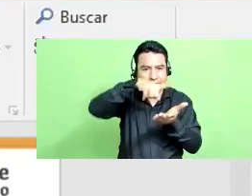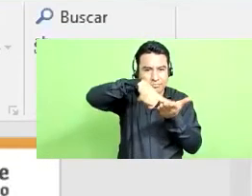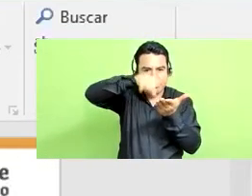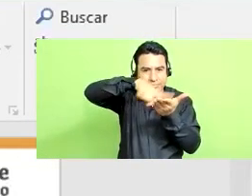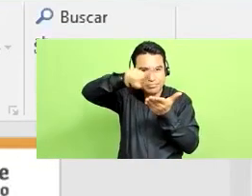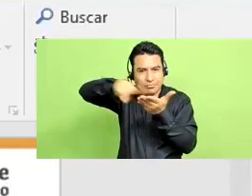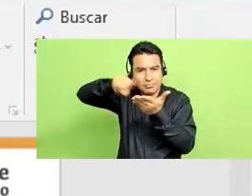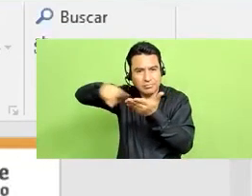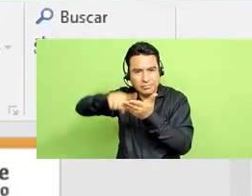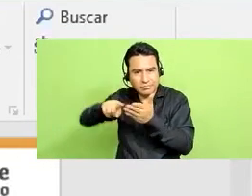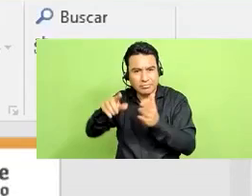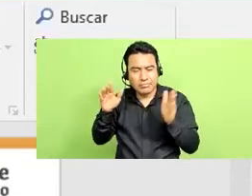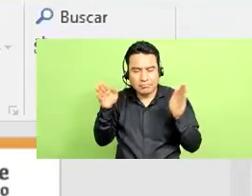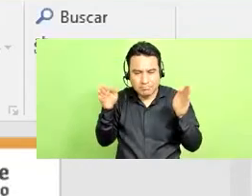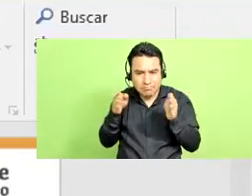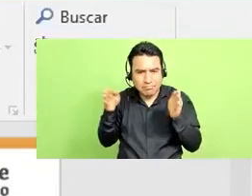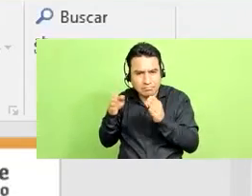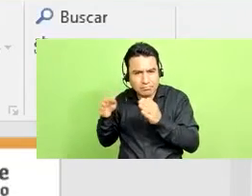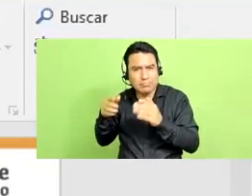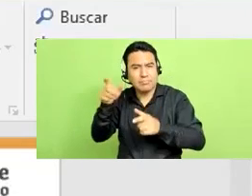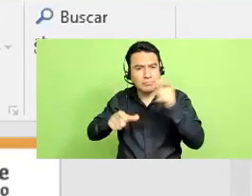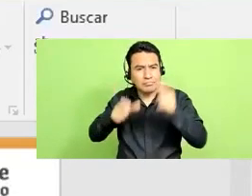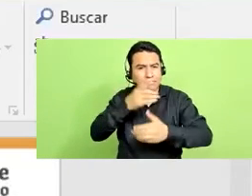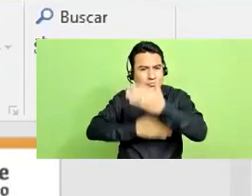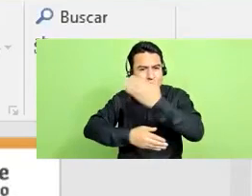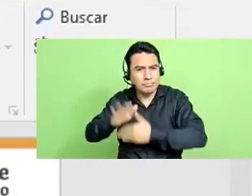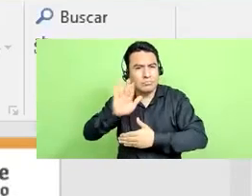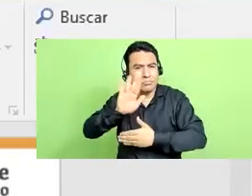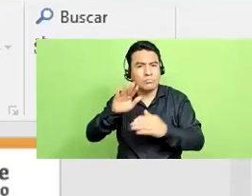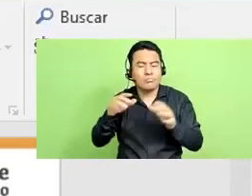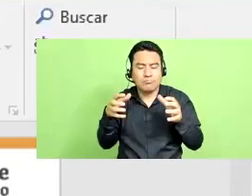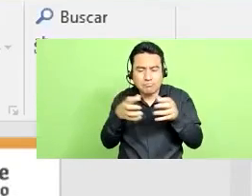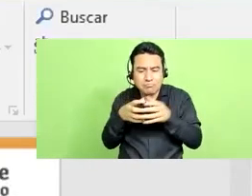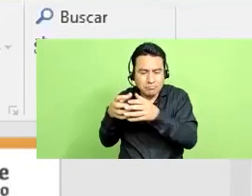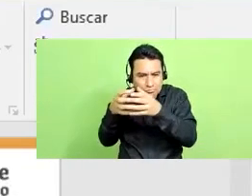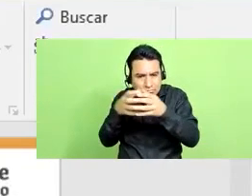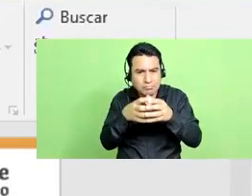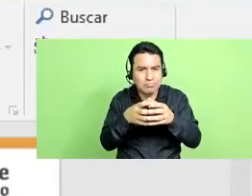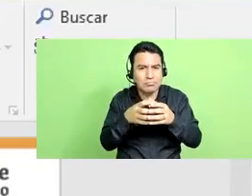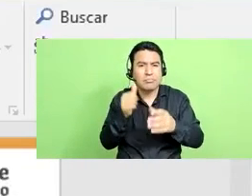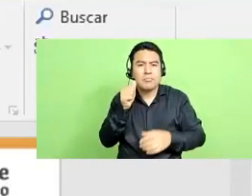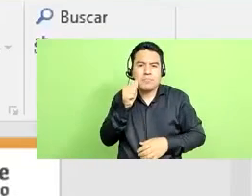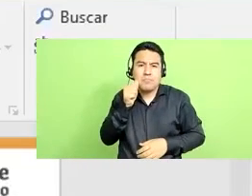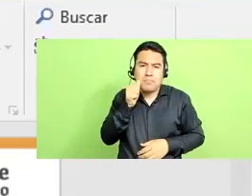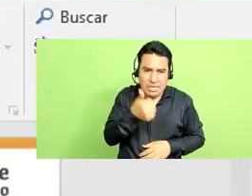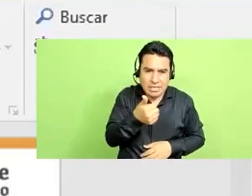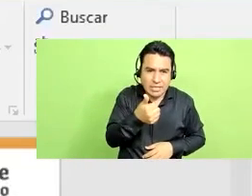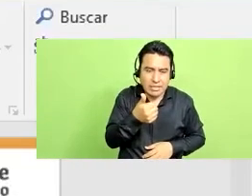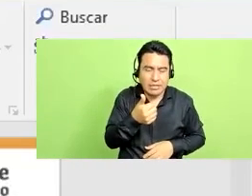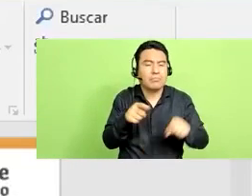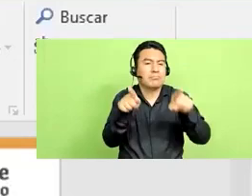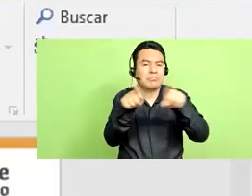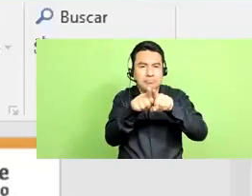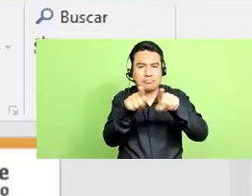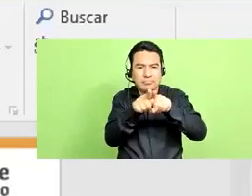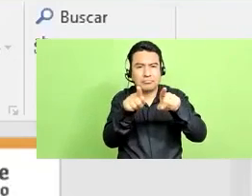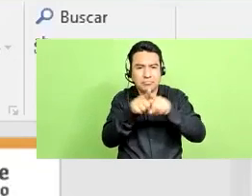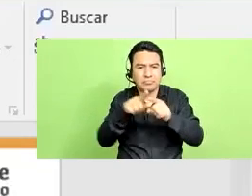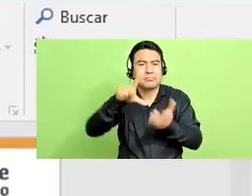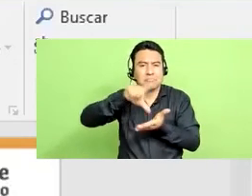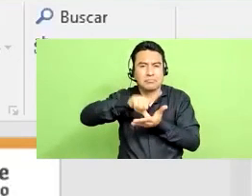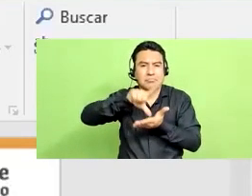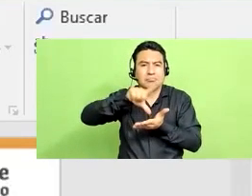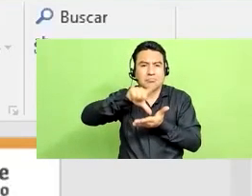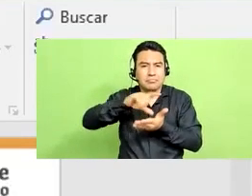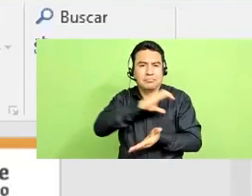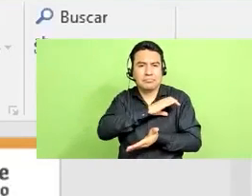restringido para las personas con discapacidad y sus organizaciones y mañana tendremos también en lima metropolitana callao